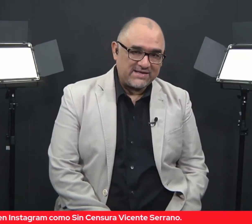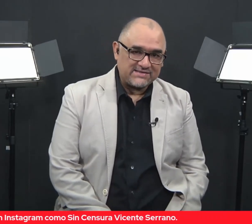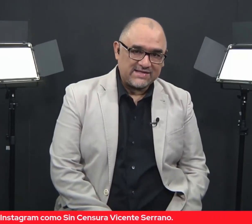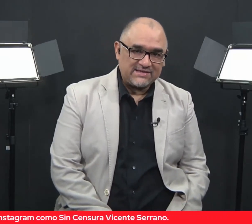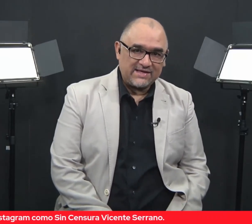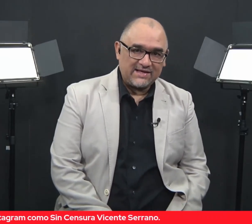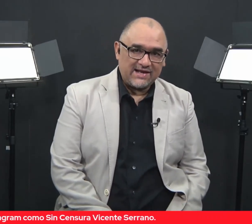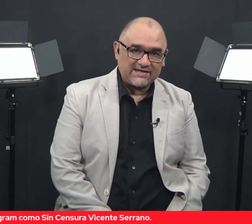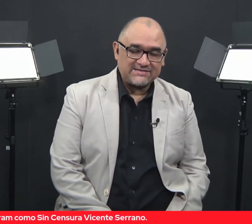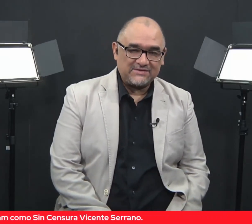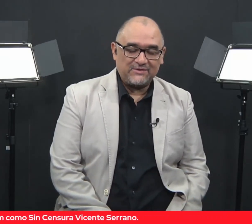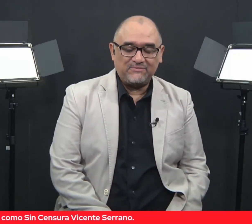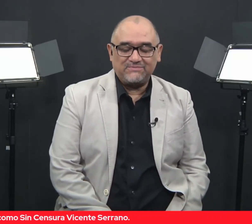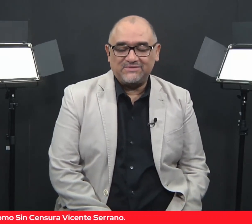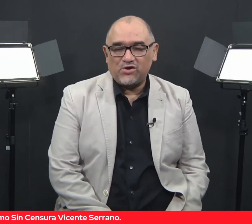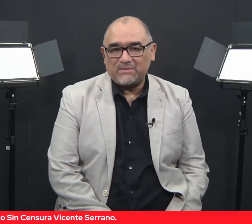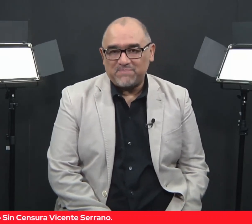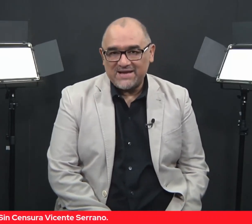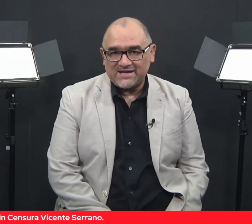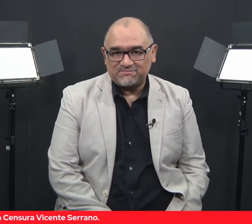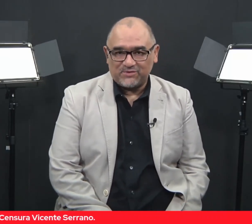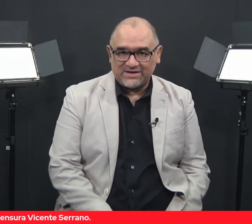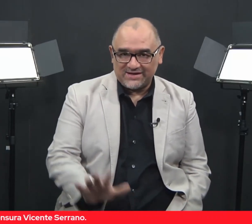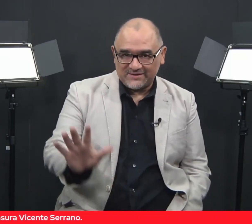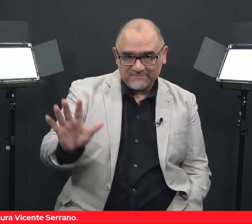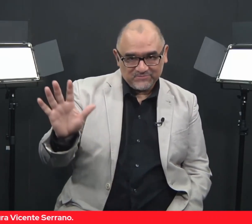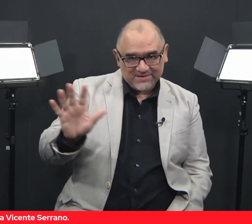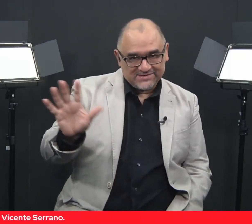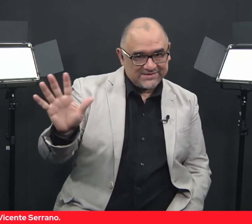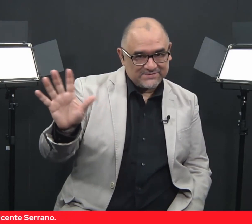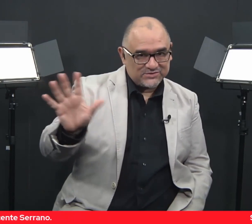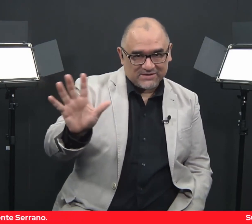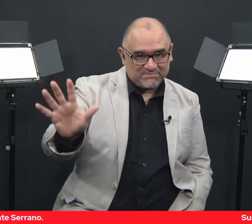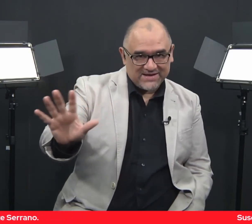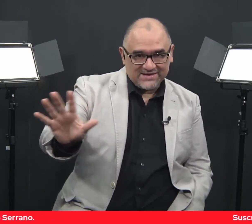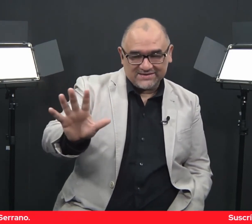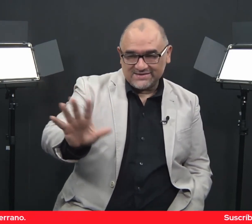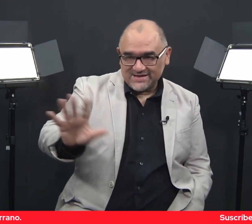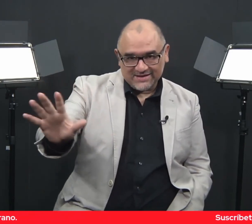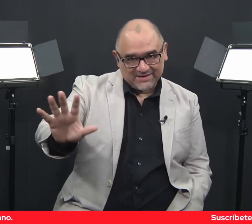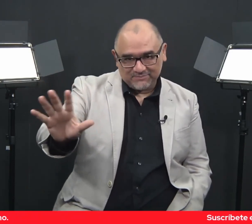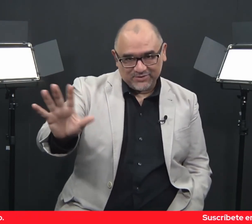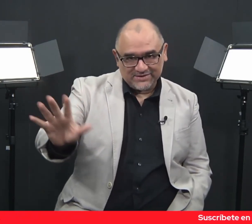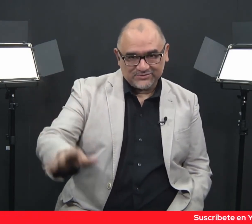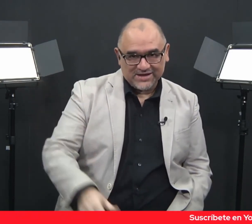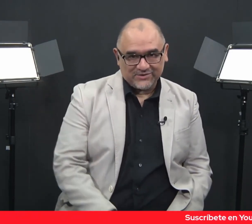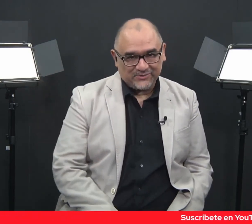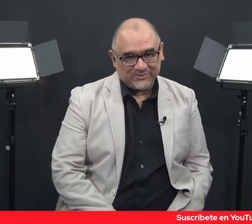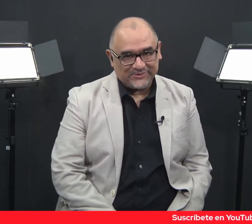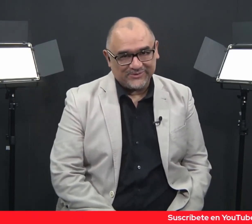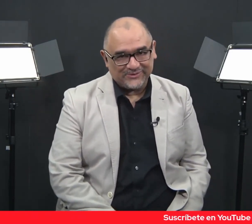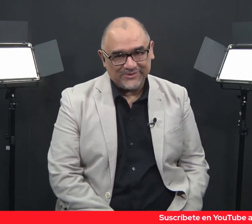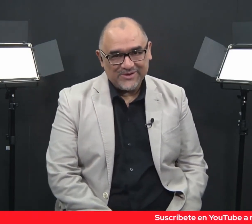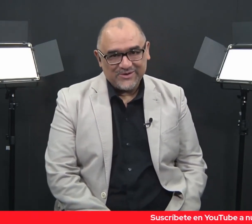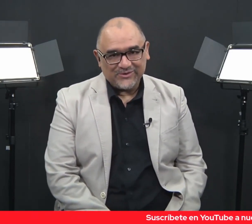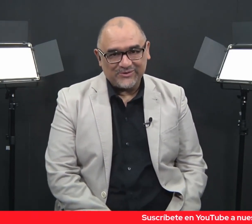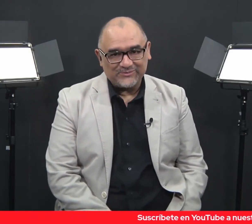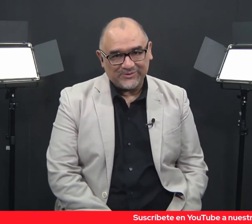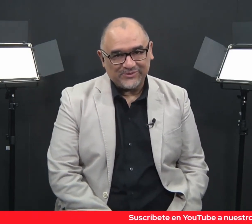las campañas de las, no campañas, porque si decimos campañas, la pueden usar